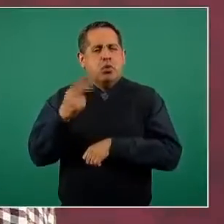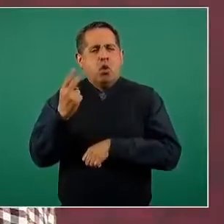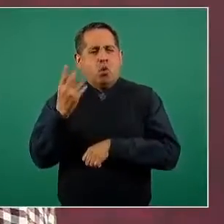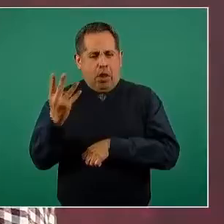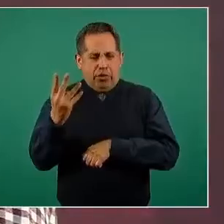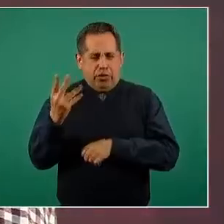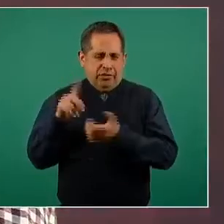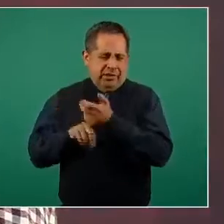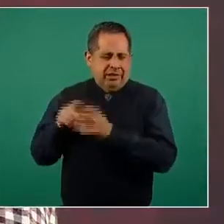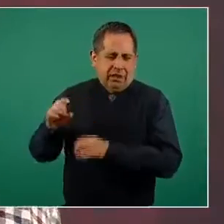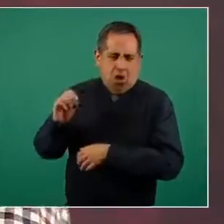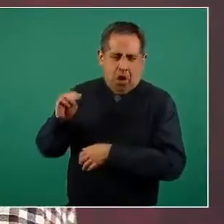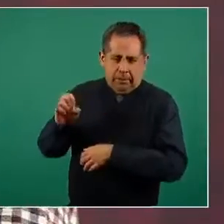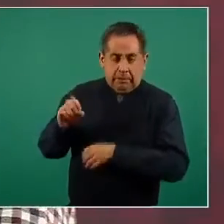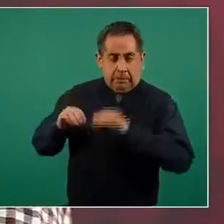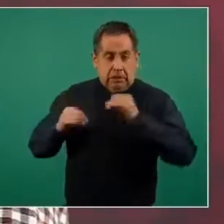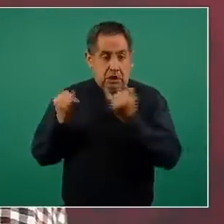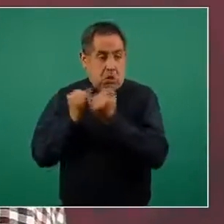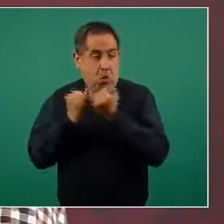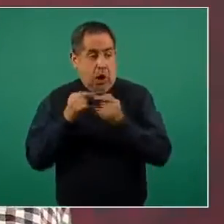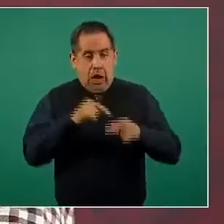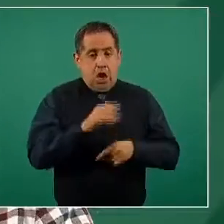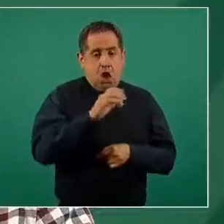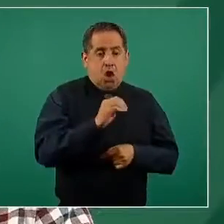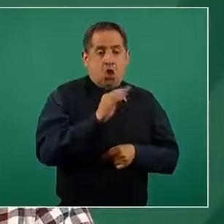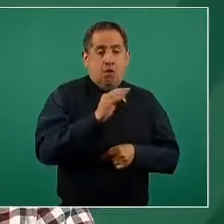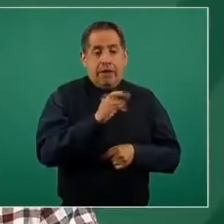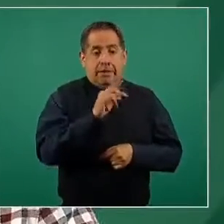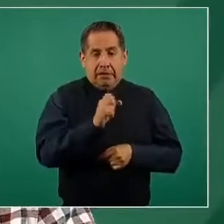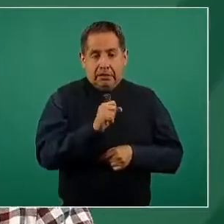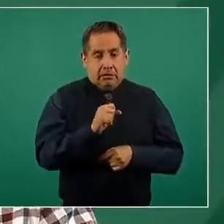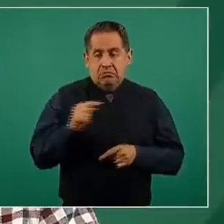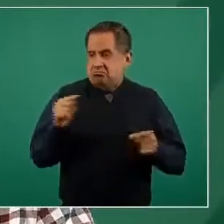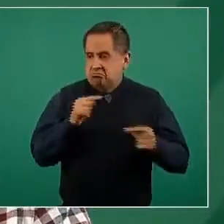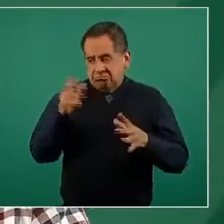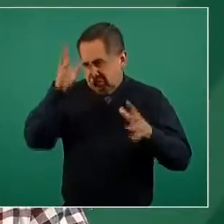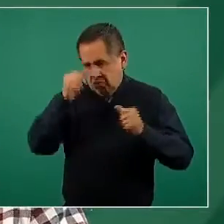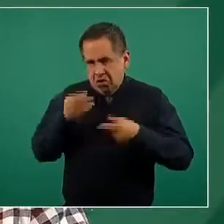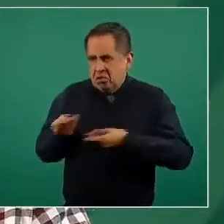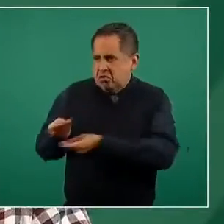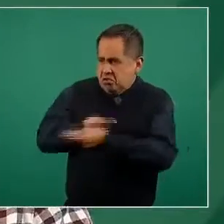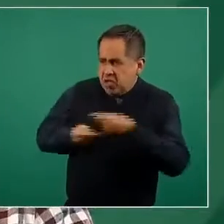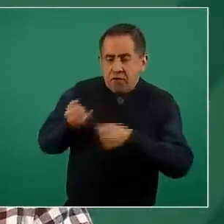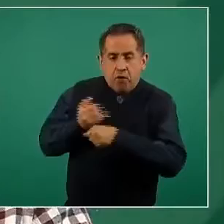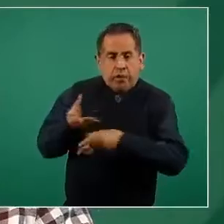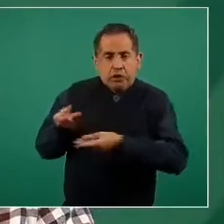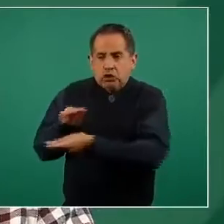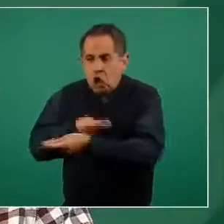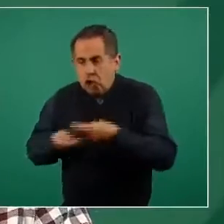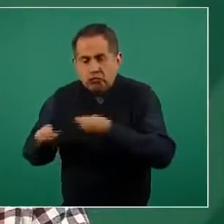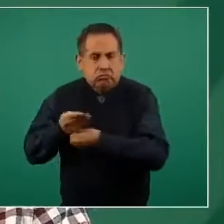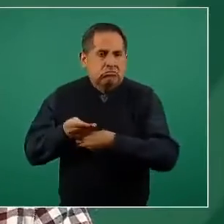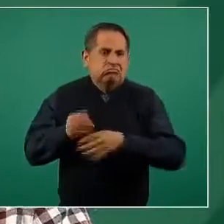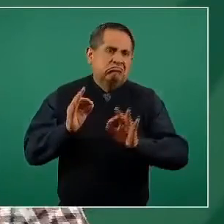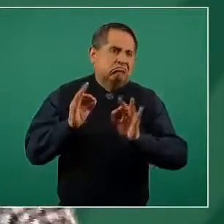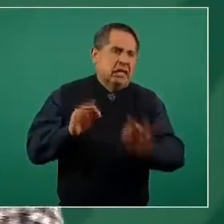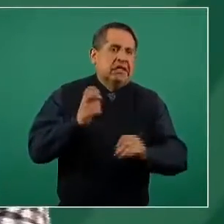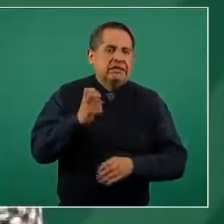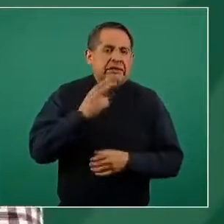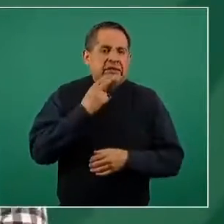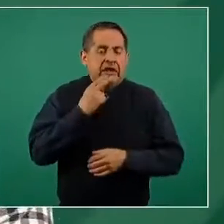la Organización Mundial de la Salud, igual que nuestra COFEPRIS. Tenemos acuerdos de intercambio de información y esto lo que nos permite